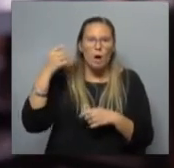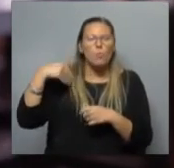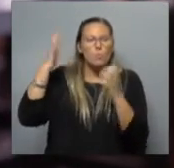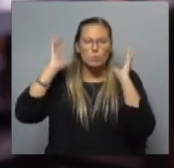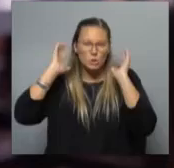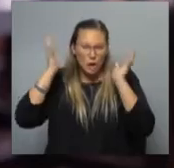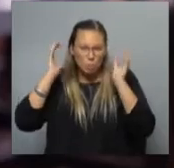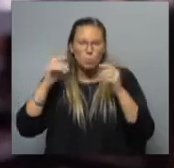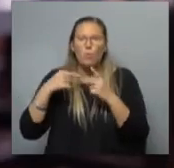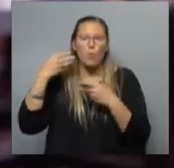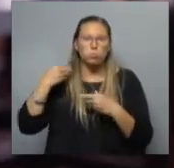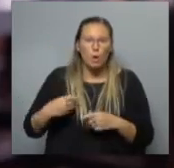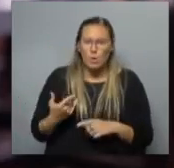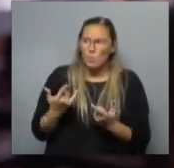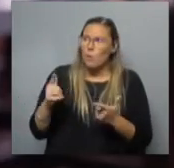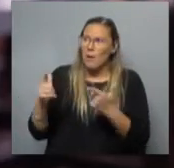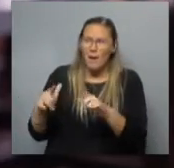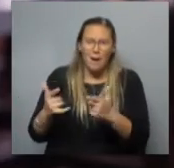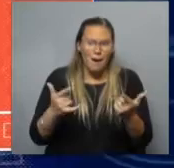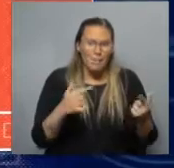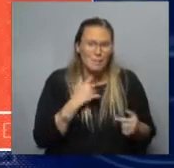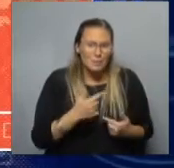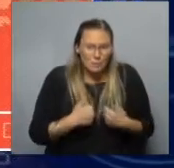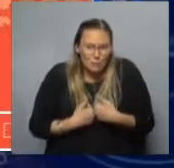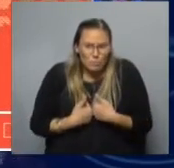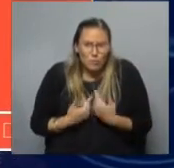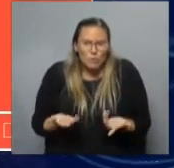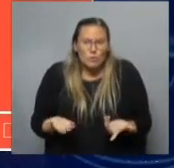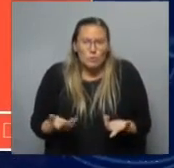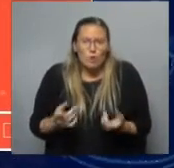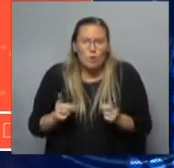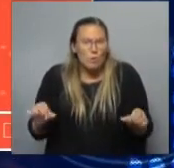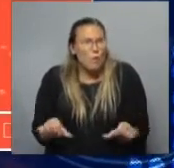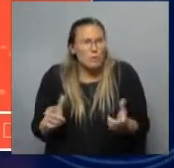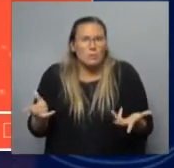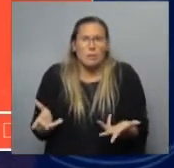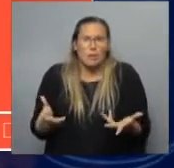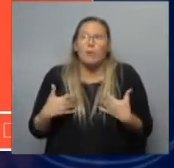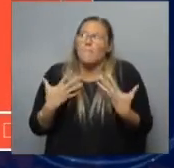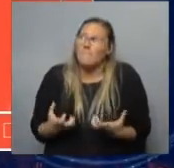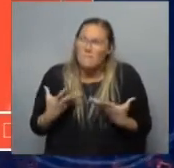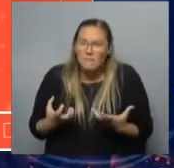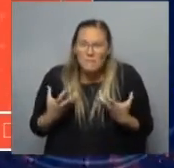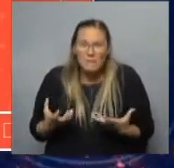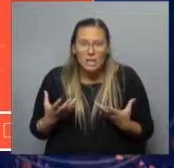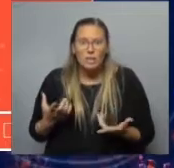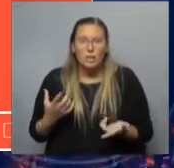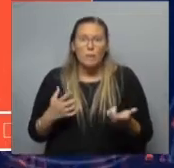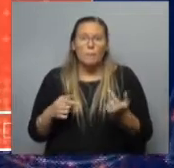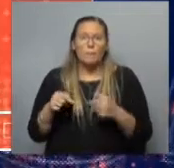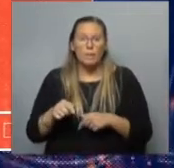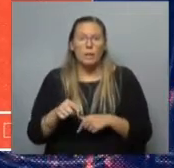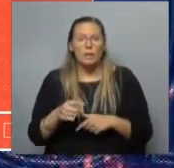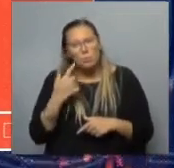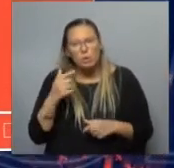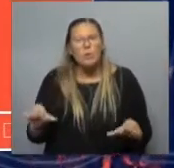un acondicionador. No encontraba nada que me sirviera. Y yo diciendo, yo tengo que hacer algo con esto porque tengo ganas, y tal. Y ahí